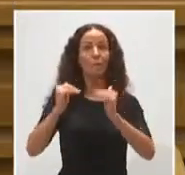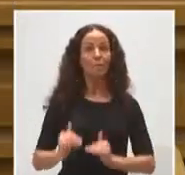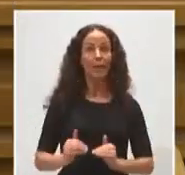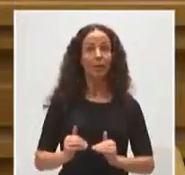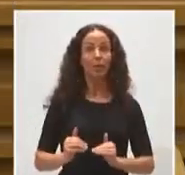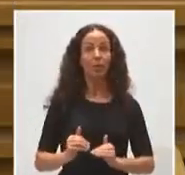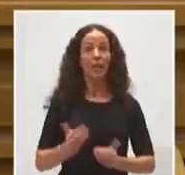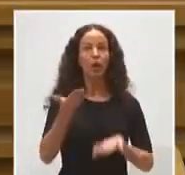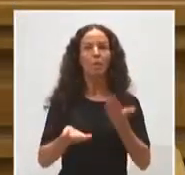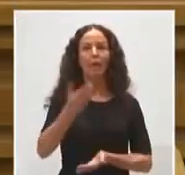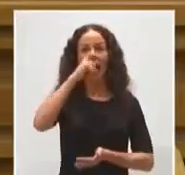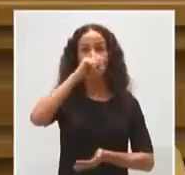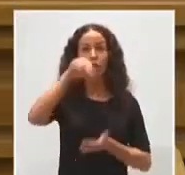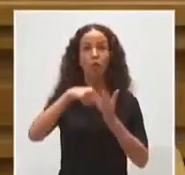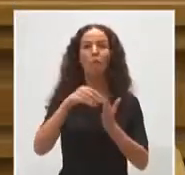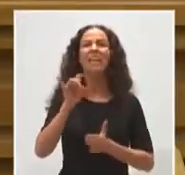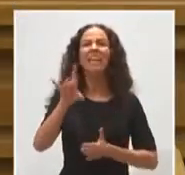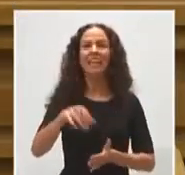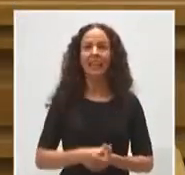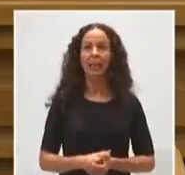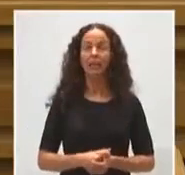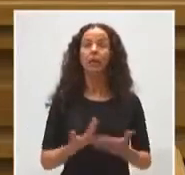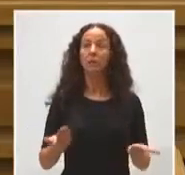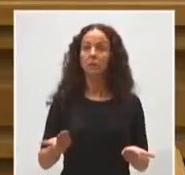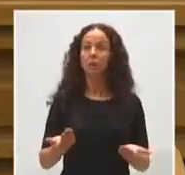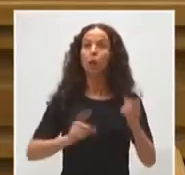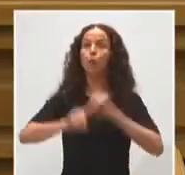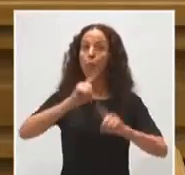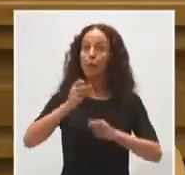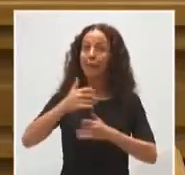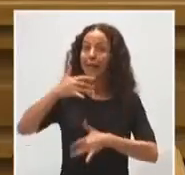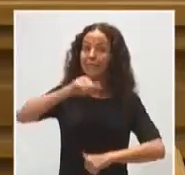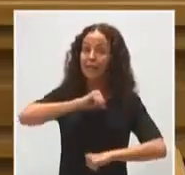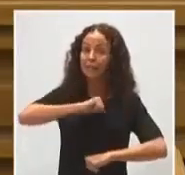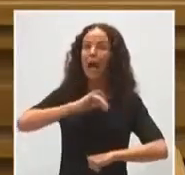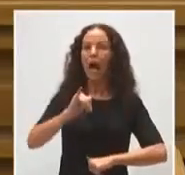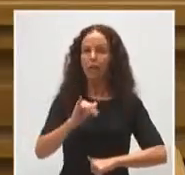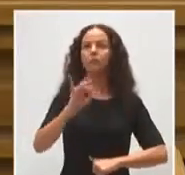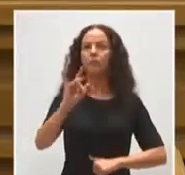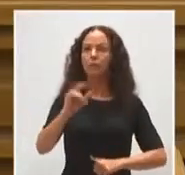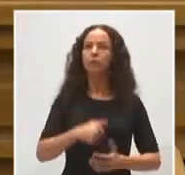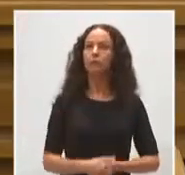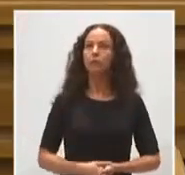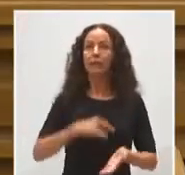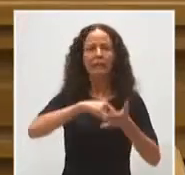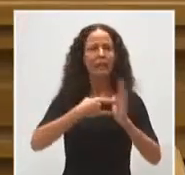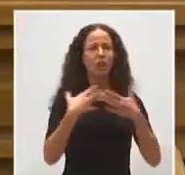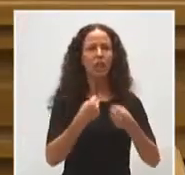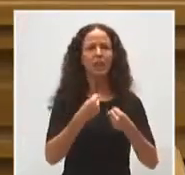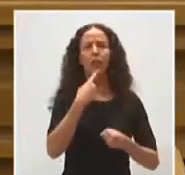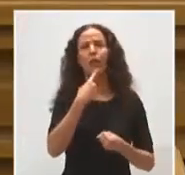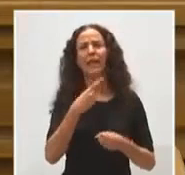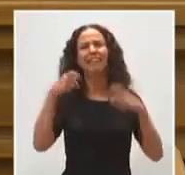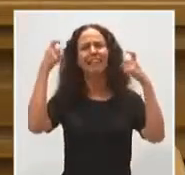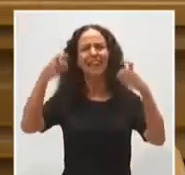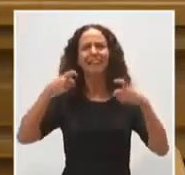2015 por tanto hay problemas de la lista espera si lo habrán decían los técnicos sanitarios que hay que intentar